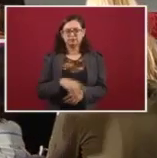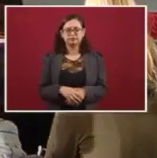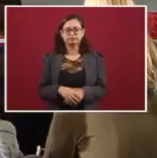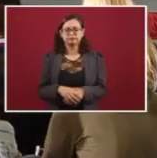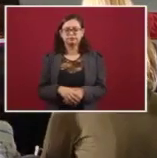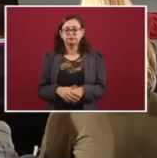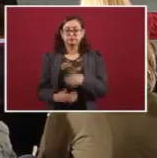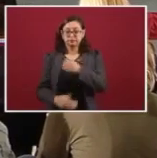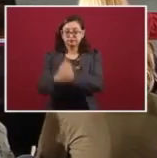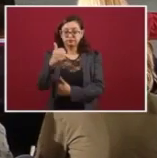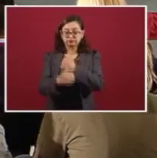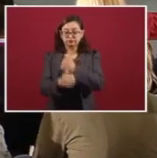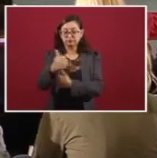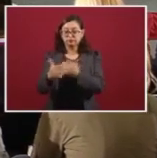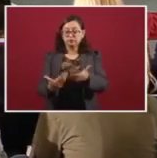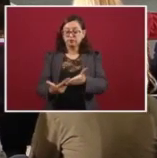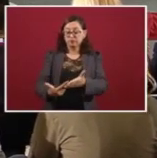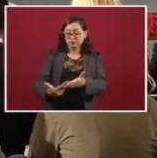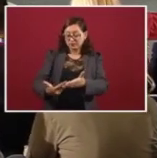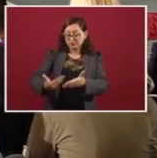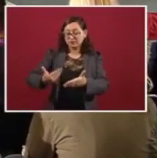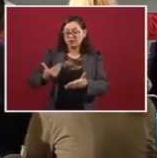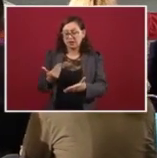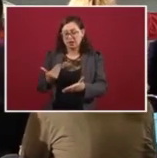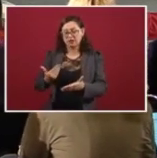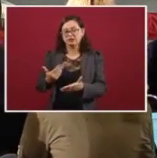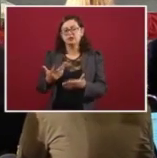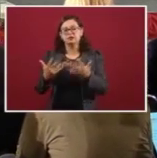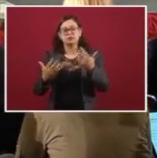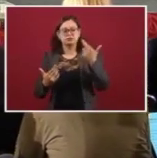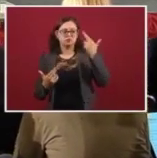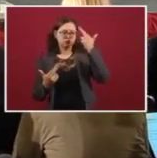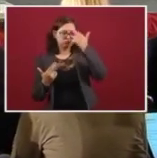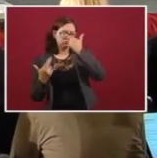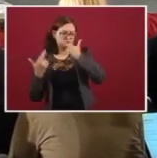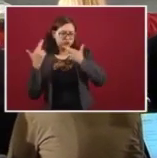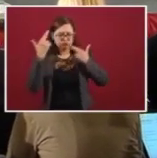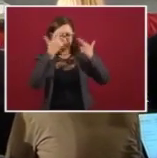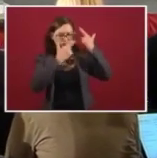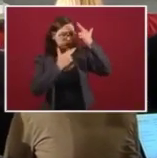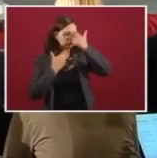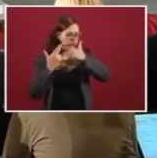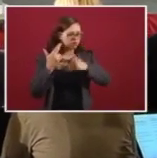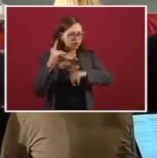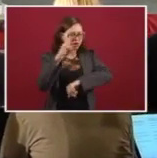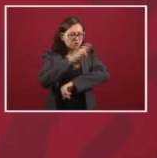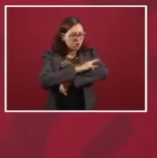la licitación. Se hicieron avalúos,